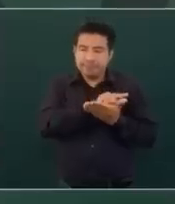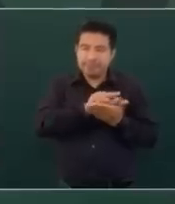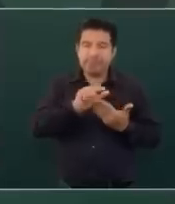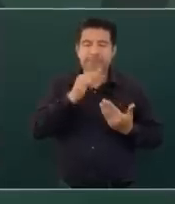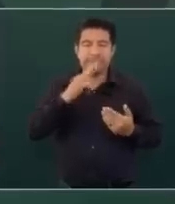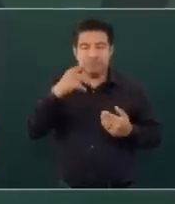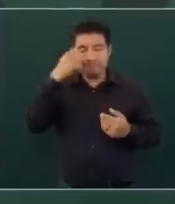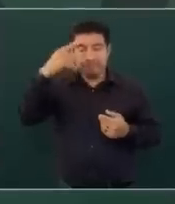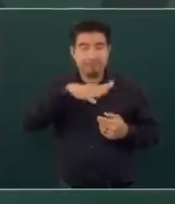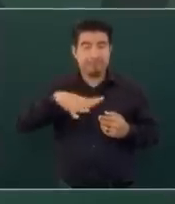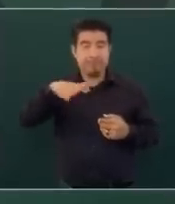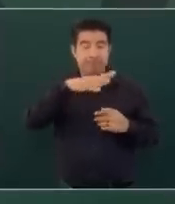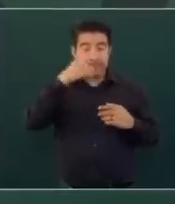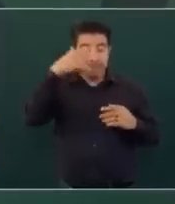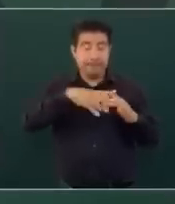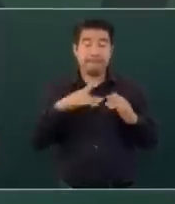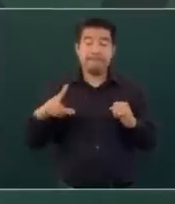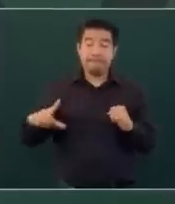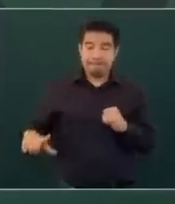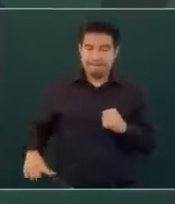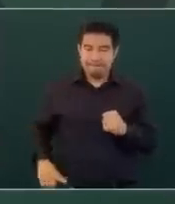definitiva del gobierno